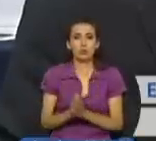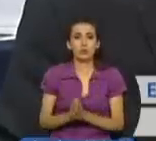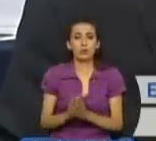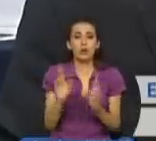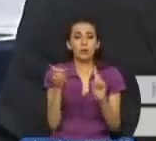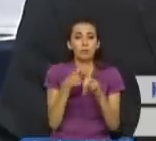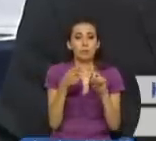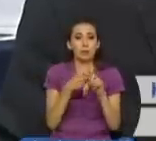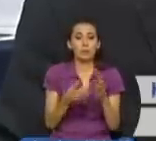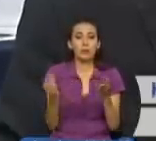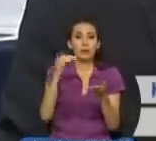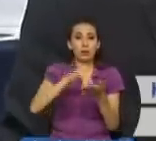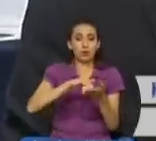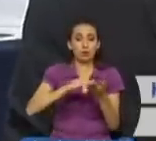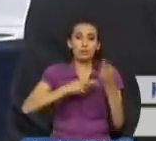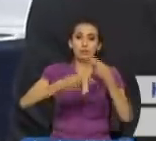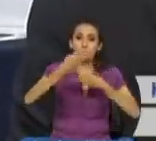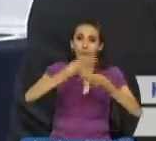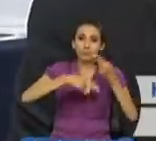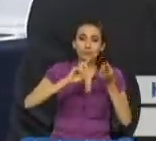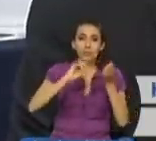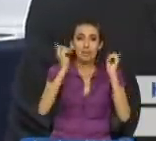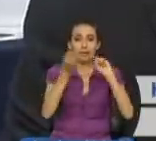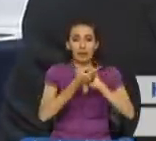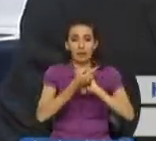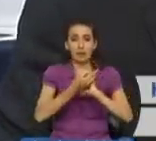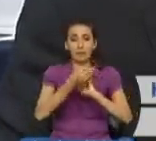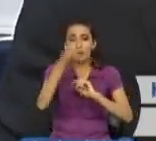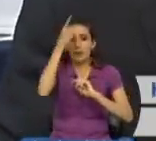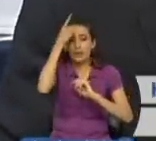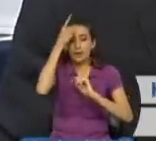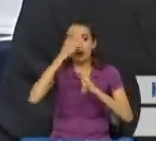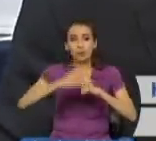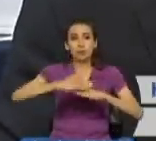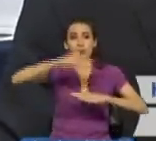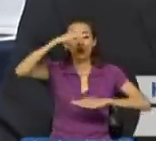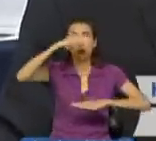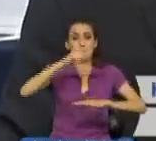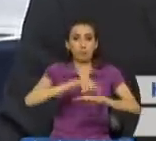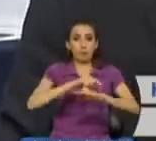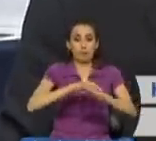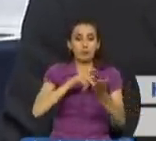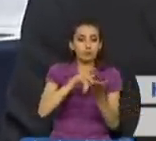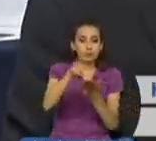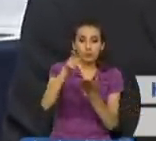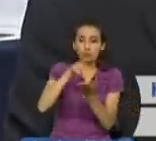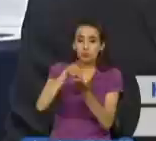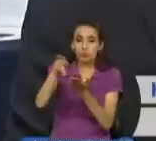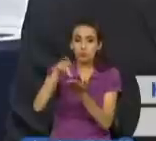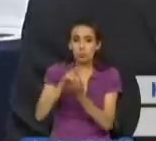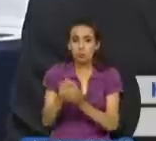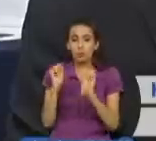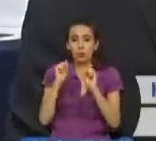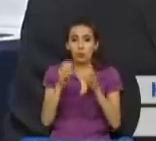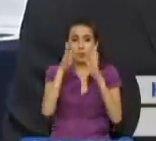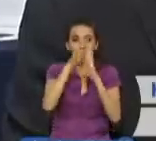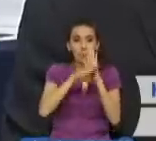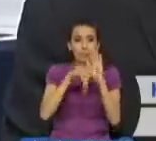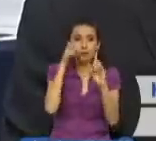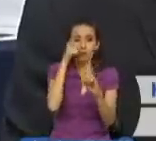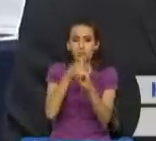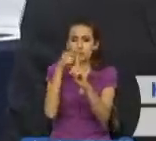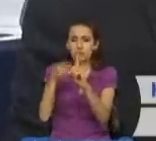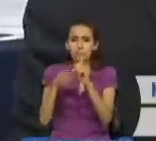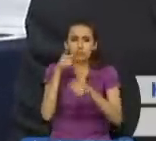refinanciamiento de deuda es decir cambiar el perfil aumentar plazo reducir tasas lo cual va a generar una menor presión